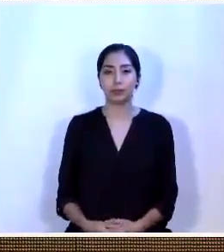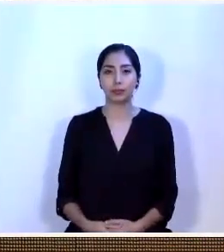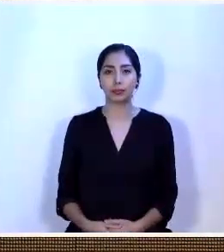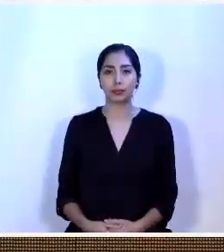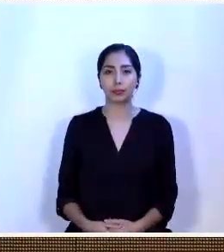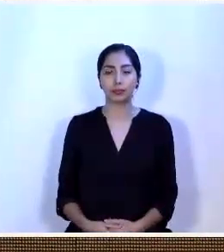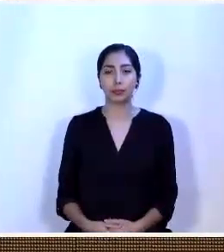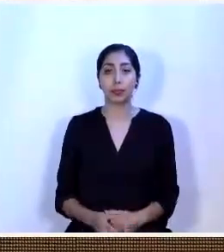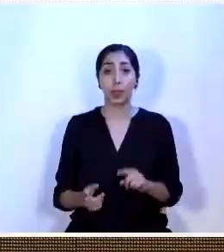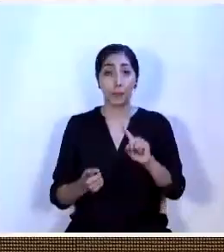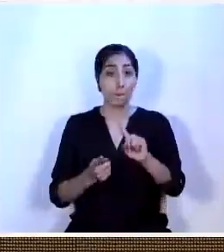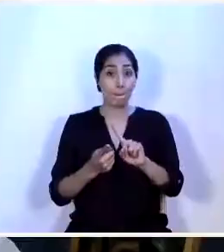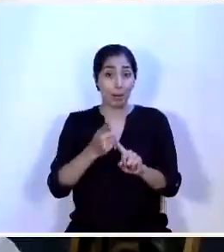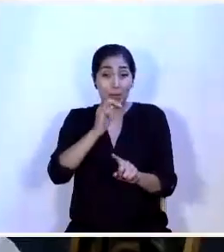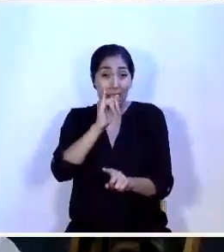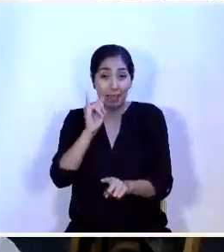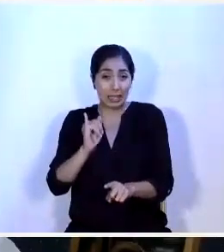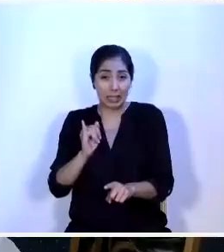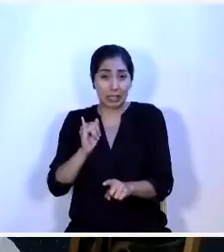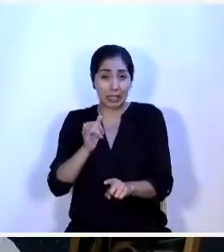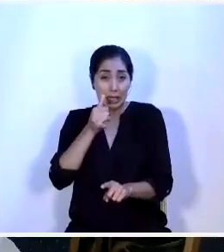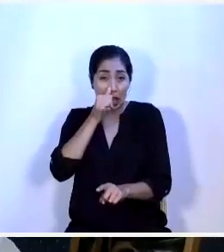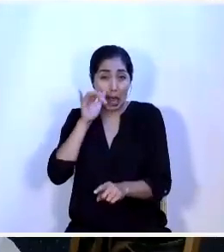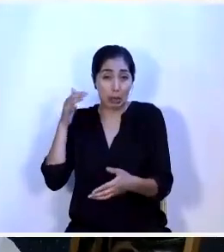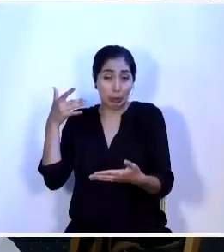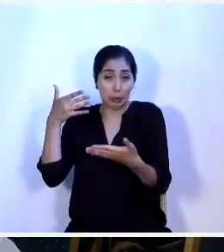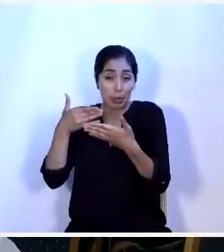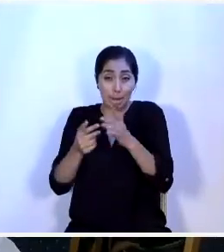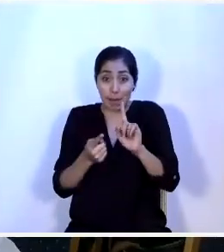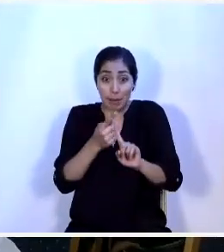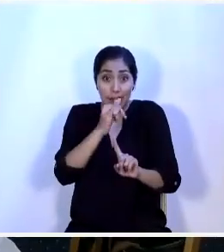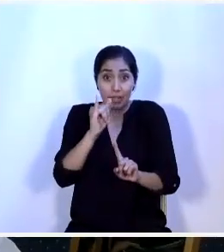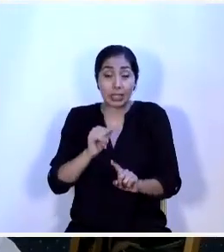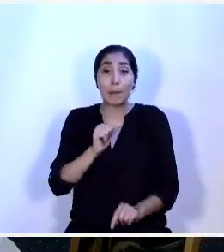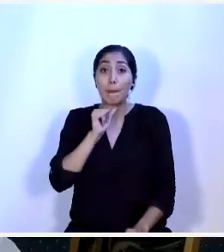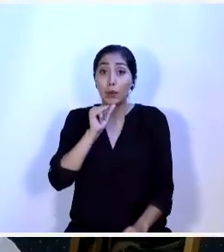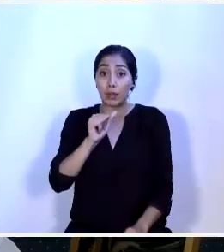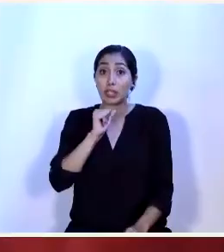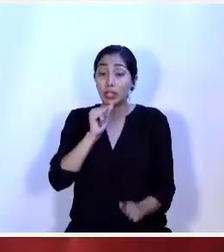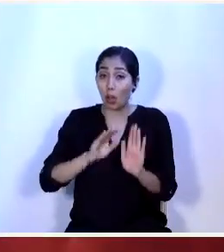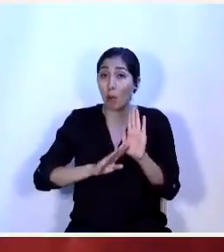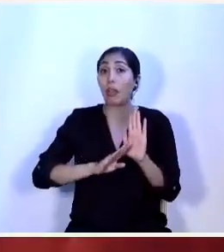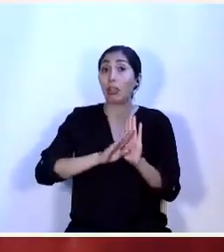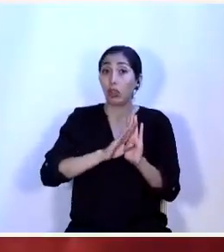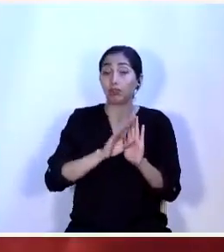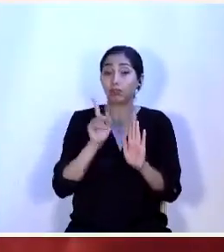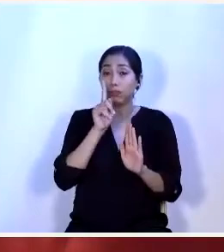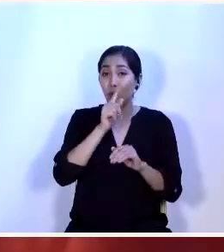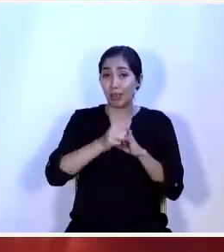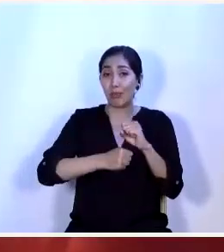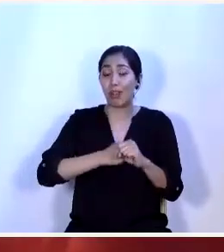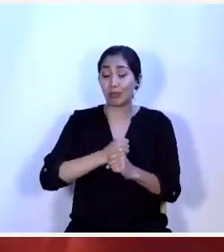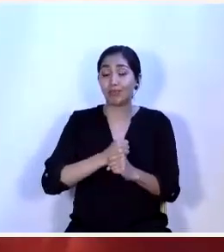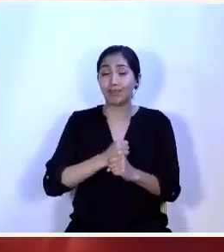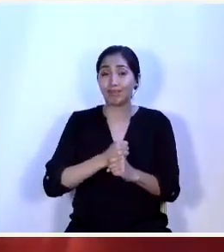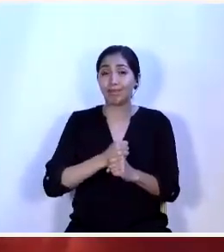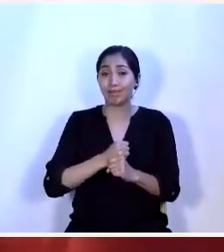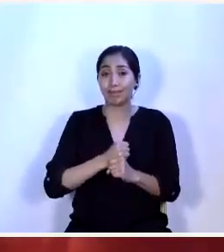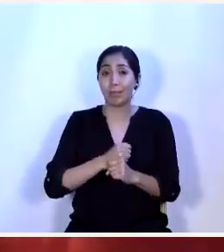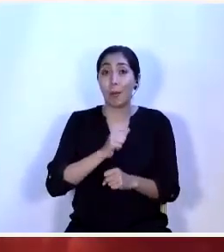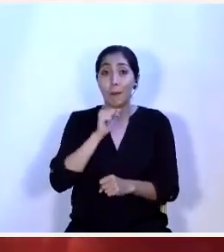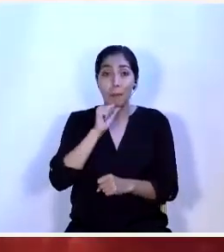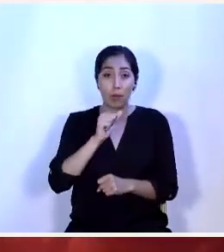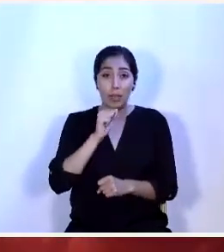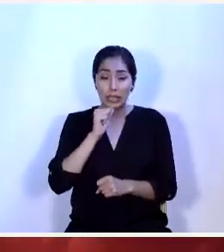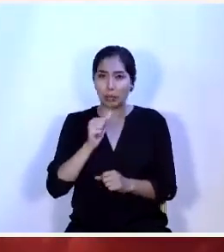Por primera vez en décadas, la pobreza aumentó significativamente durante los últimos años. La pobreza y la